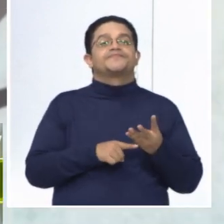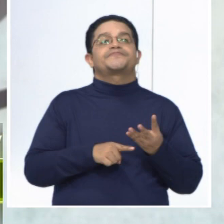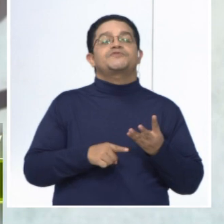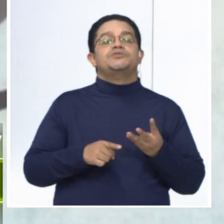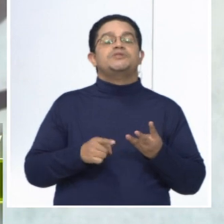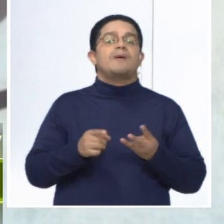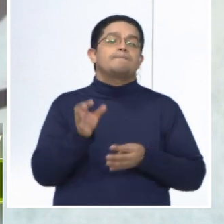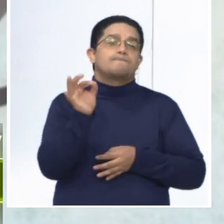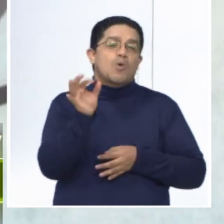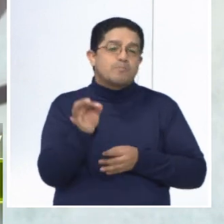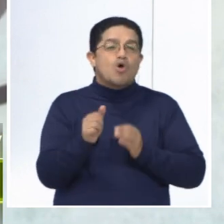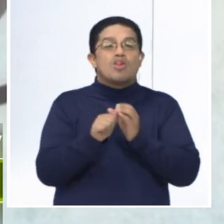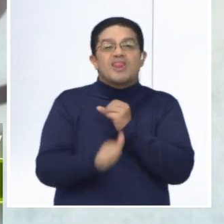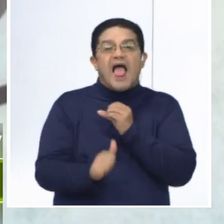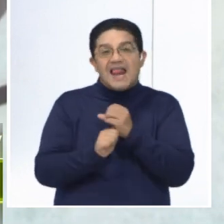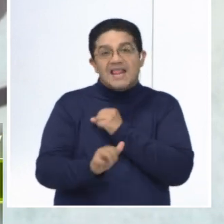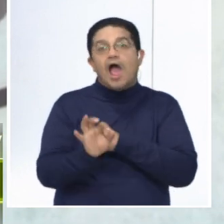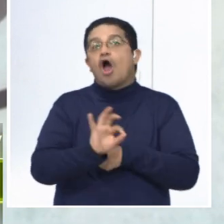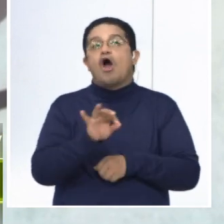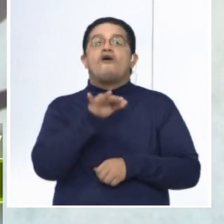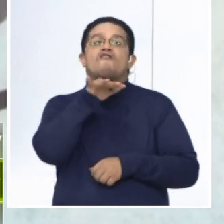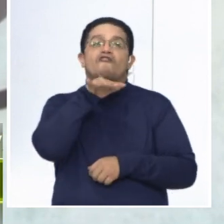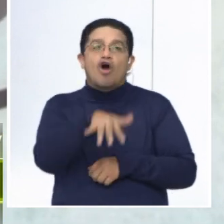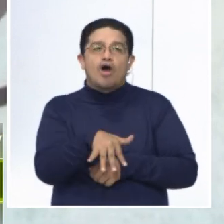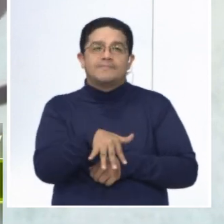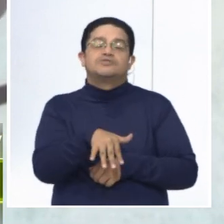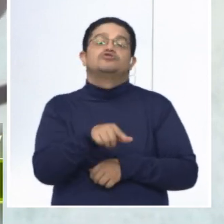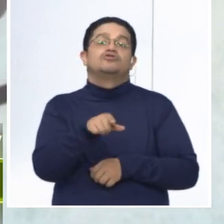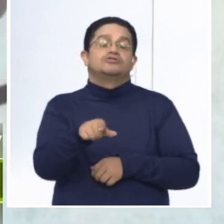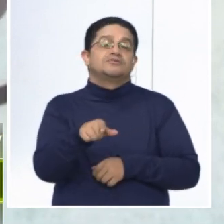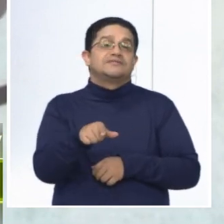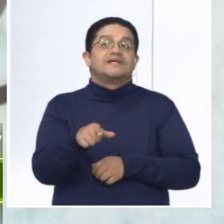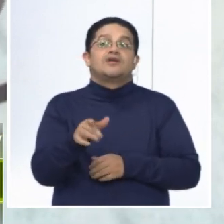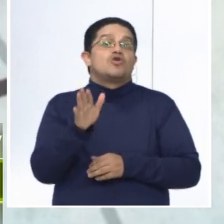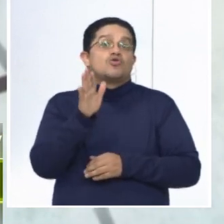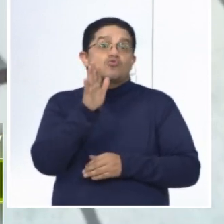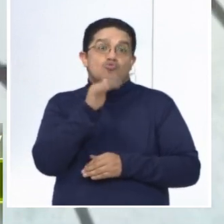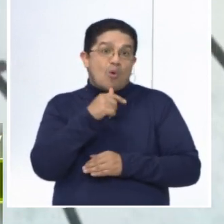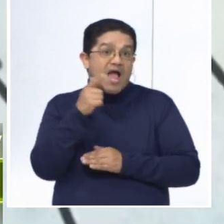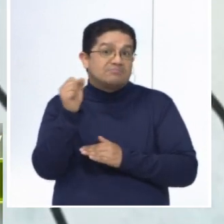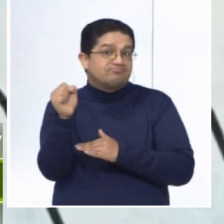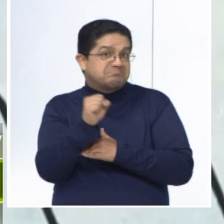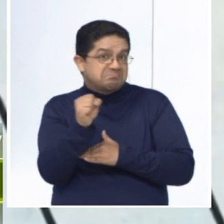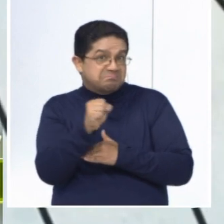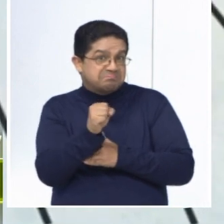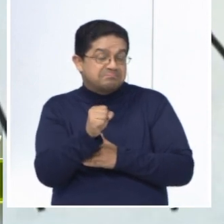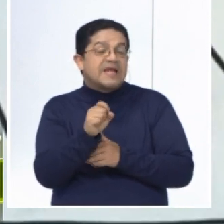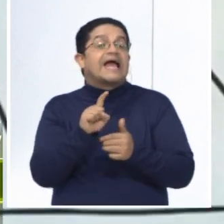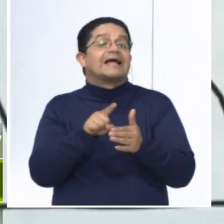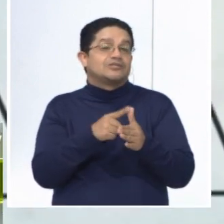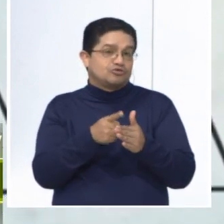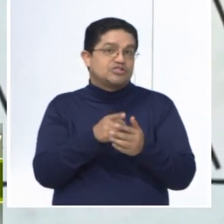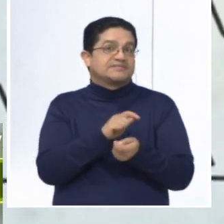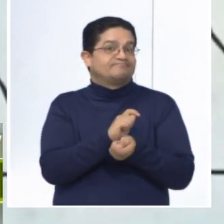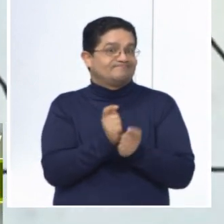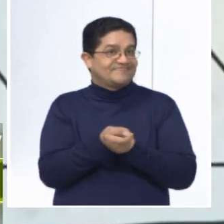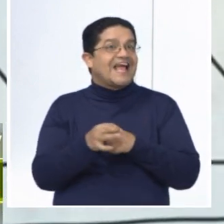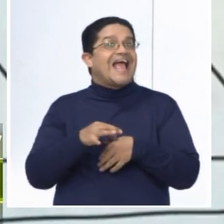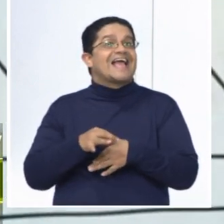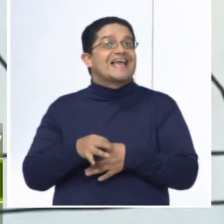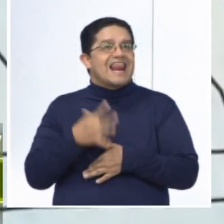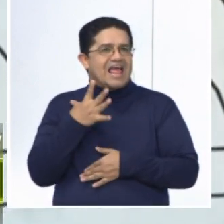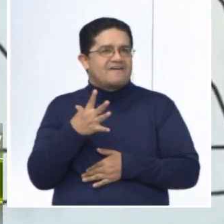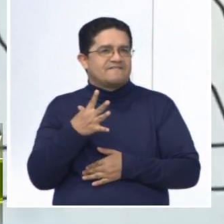náuseas, diarrea o vómitos. Si la infección no se trata, la enfermedad avanzará a la fase crónica. Es vital consultar